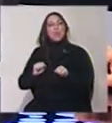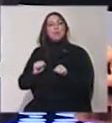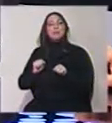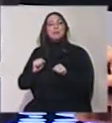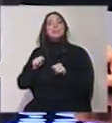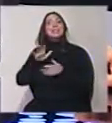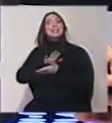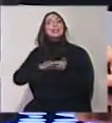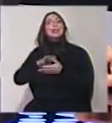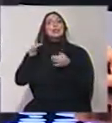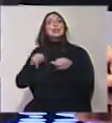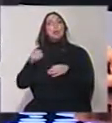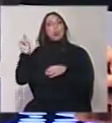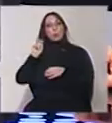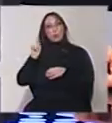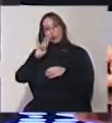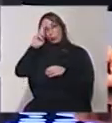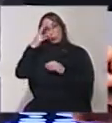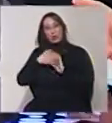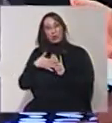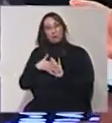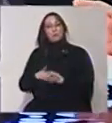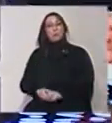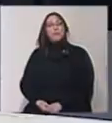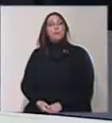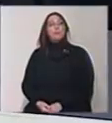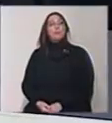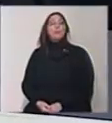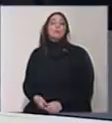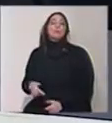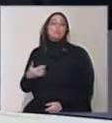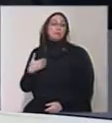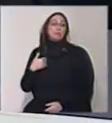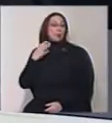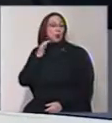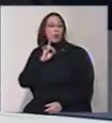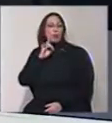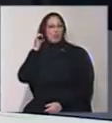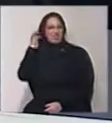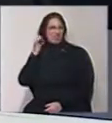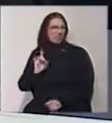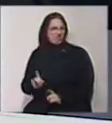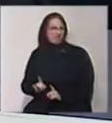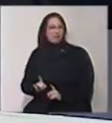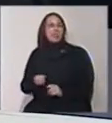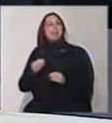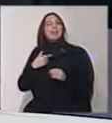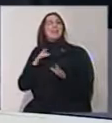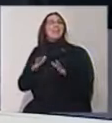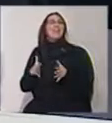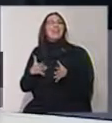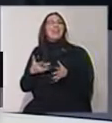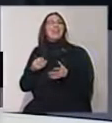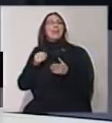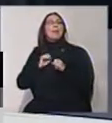la situación de seguridad pública de Uruguay? Yo creo que no es una fantasía, creo que hay que ver de qué hablamos cuando hablamos